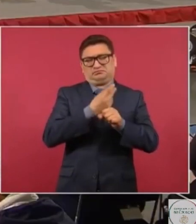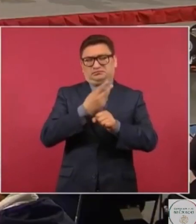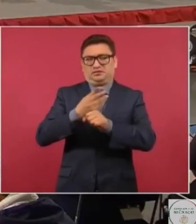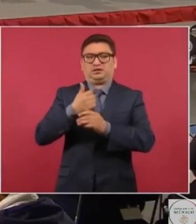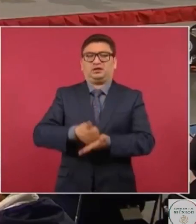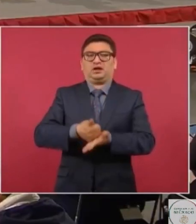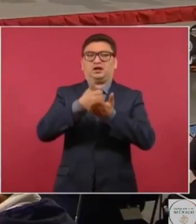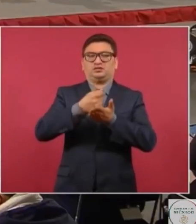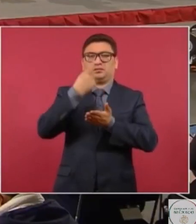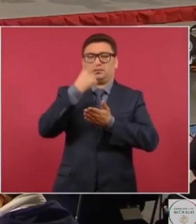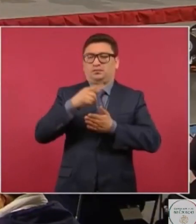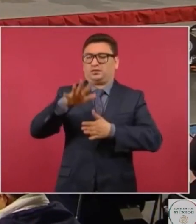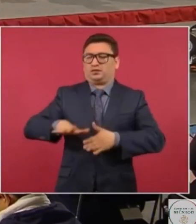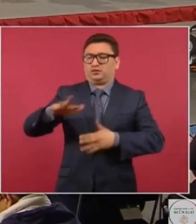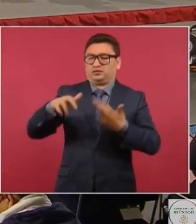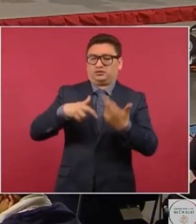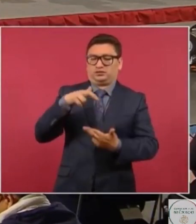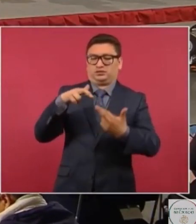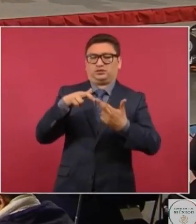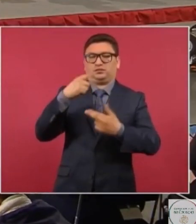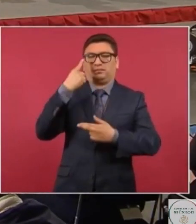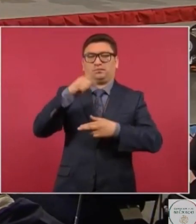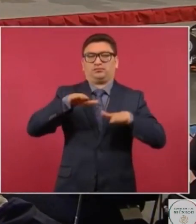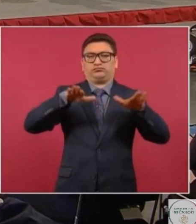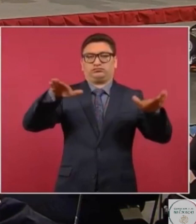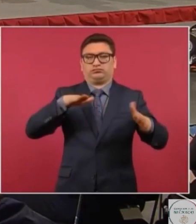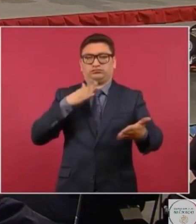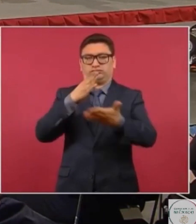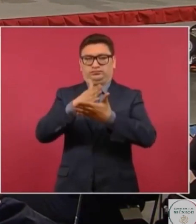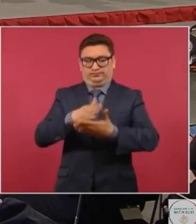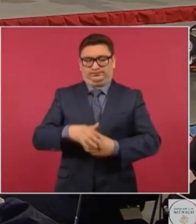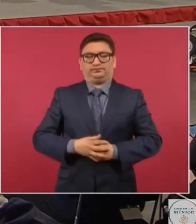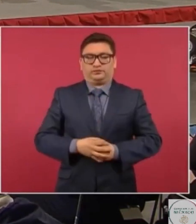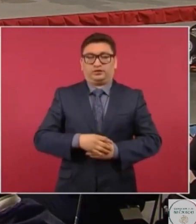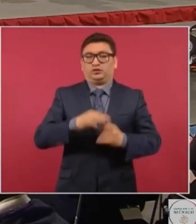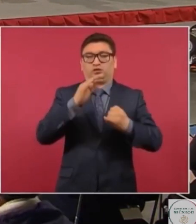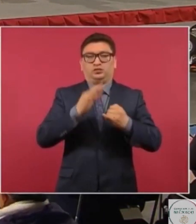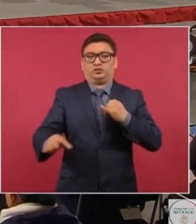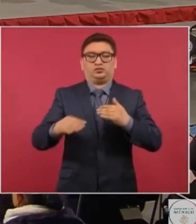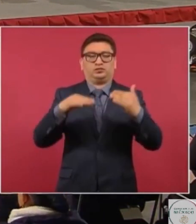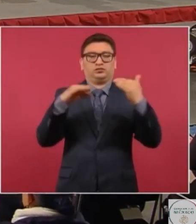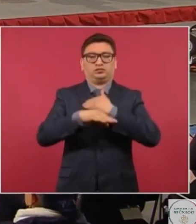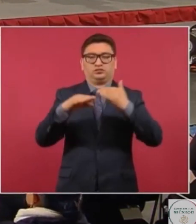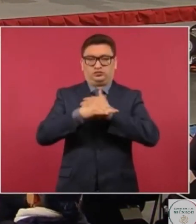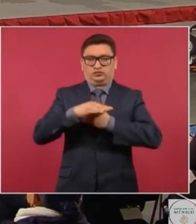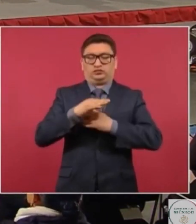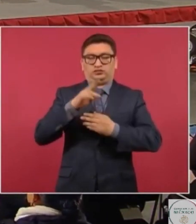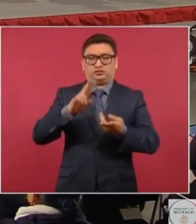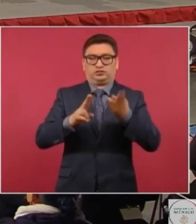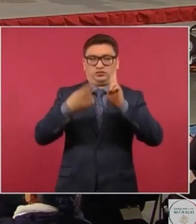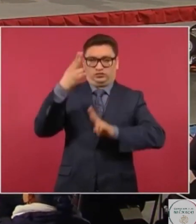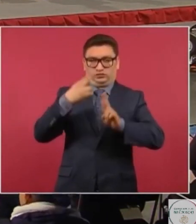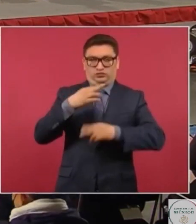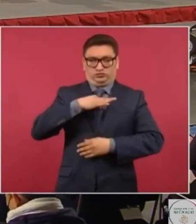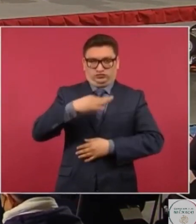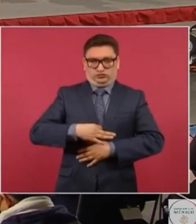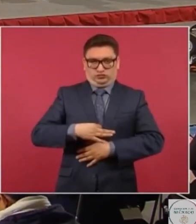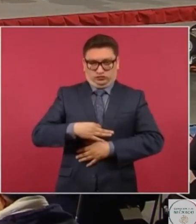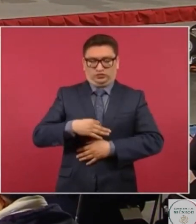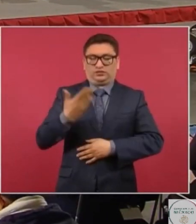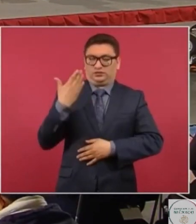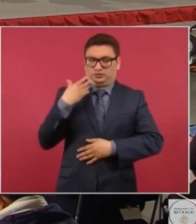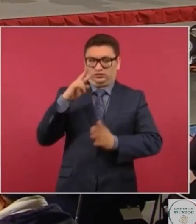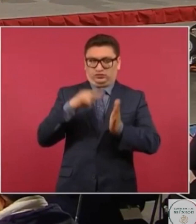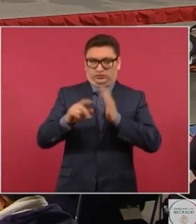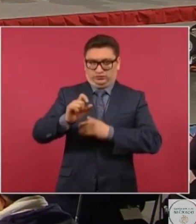ayudan a conectar esta región con la incorporación al aeropuerto. Y por último, la autopista Toluca-Naucalpan, que inició operaciones en el